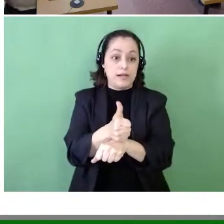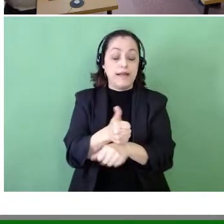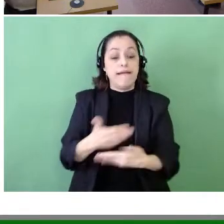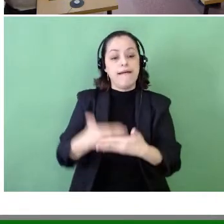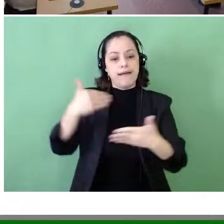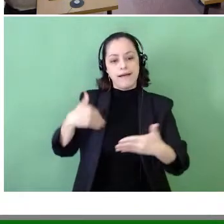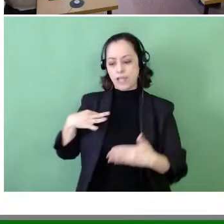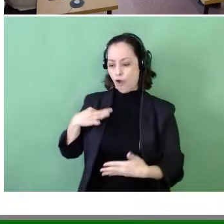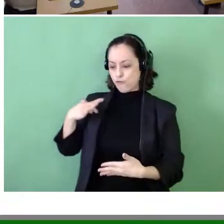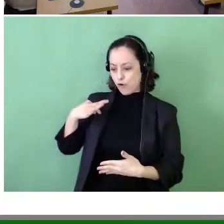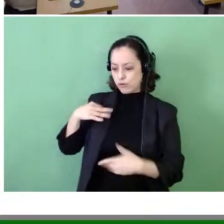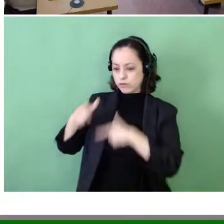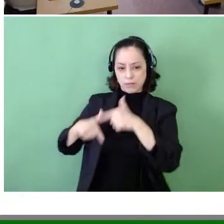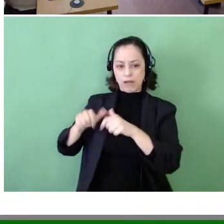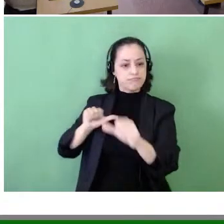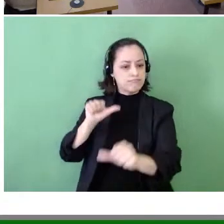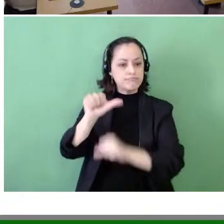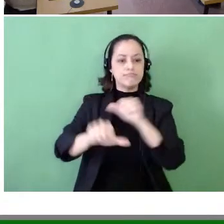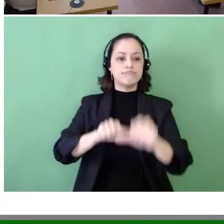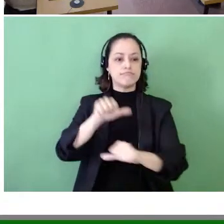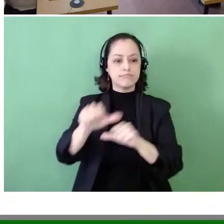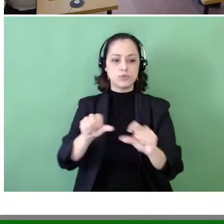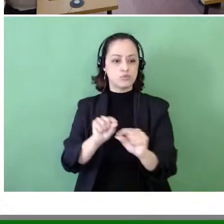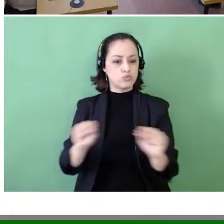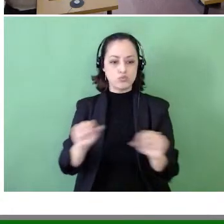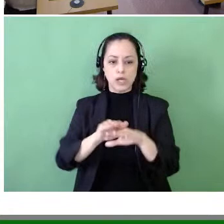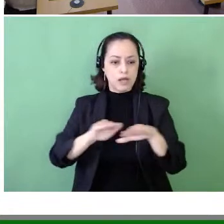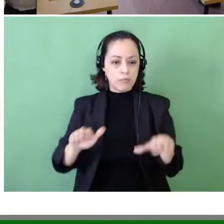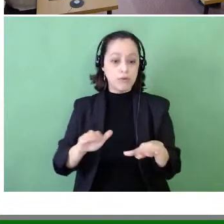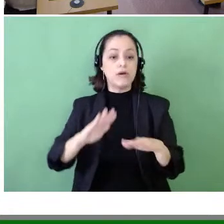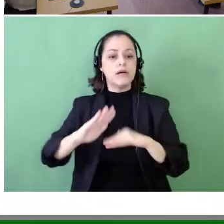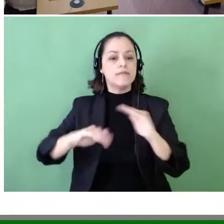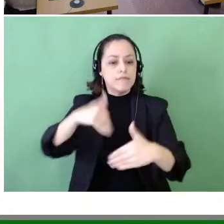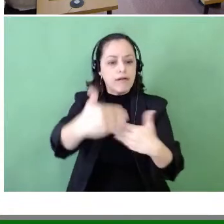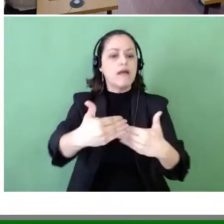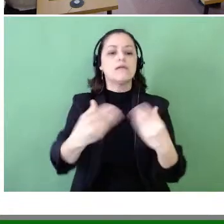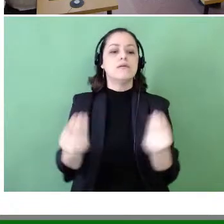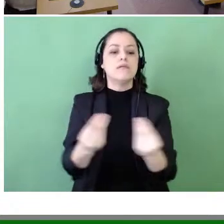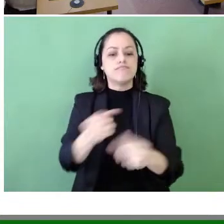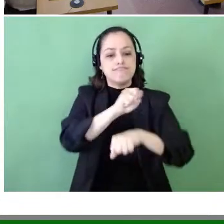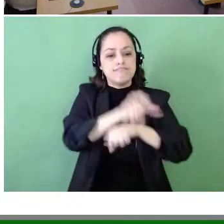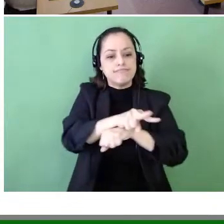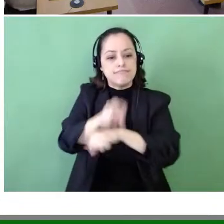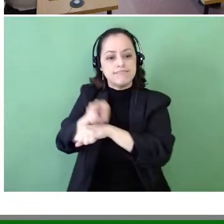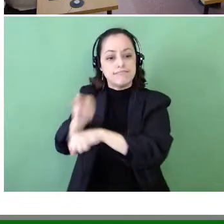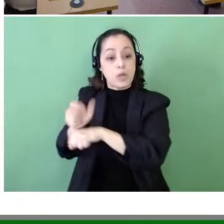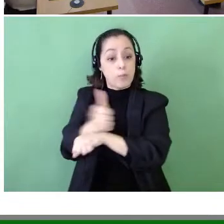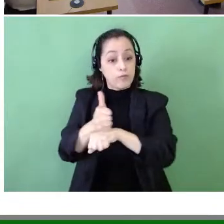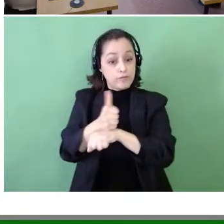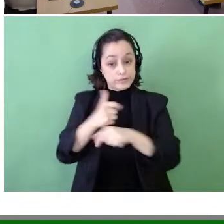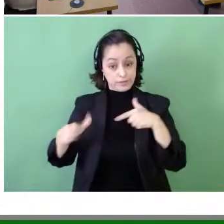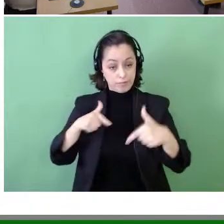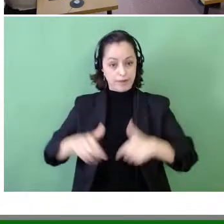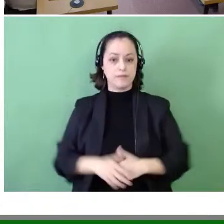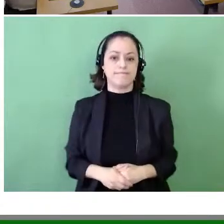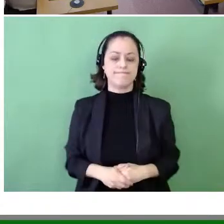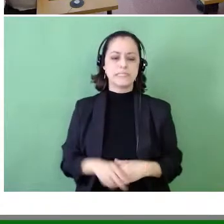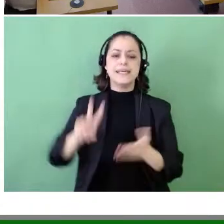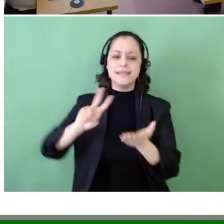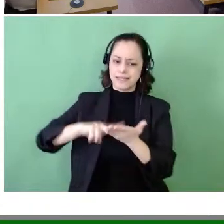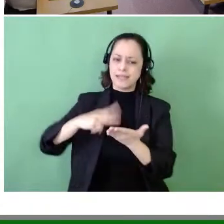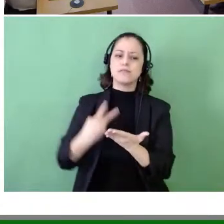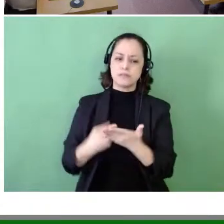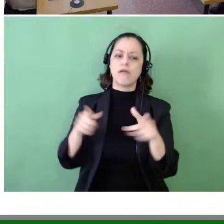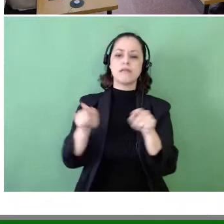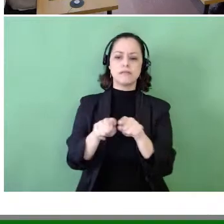voluntariados para trabajos oficiales y con pagos y todo. Y de traducción, lo mismo.